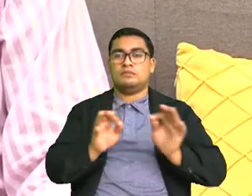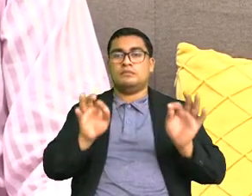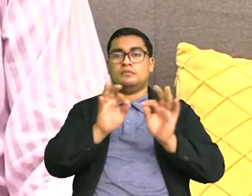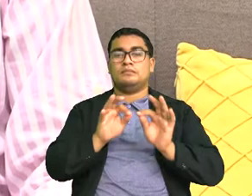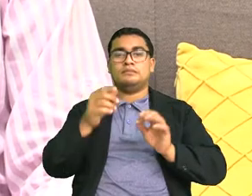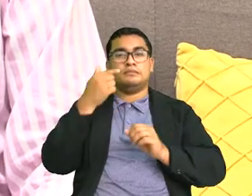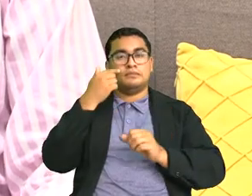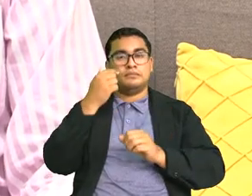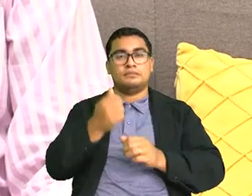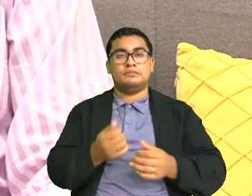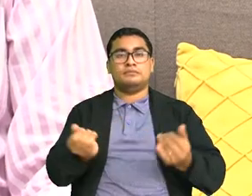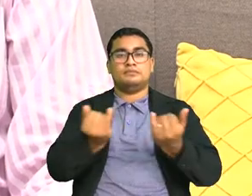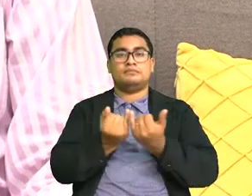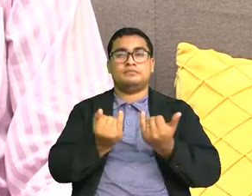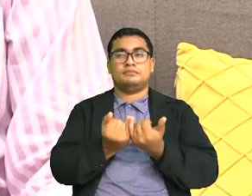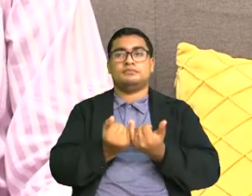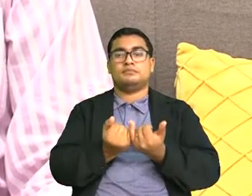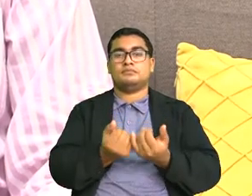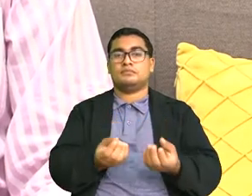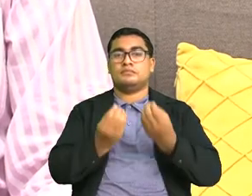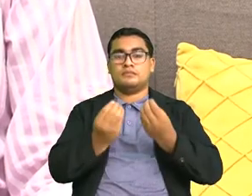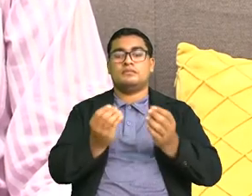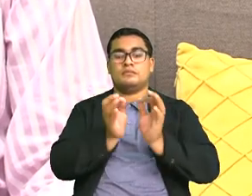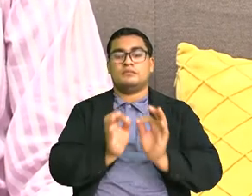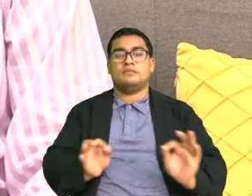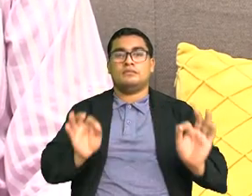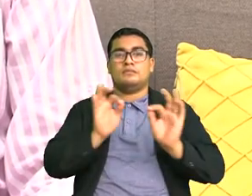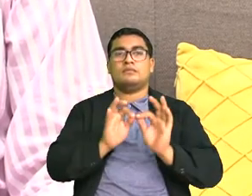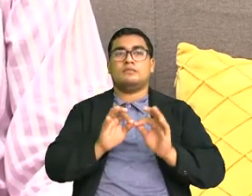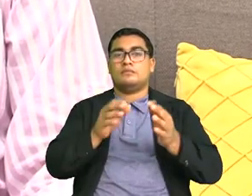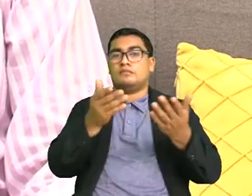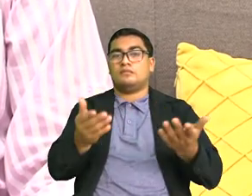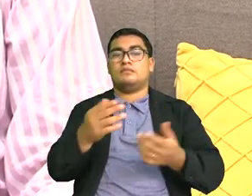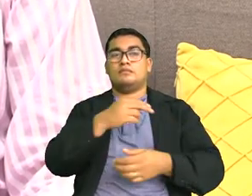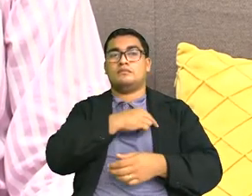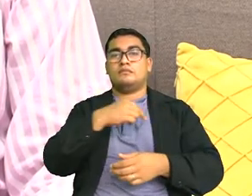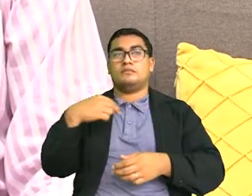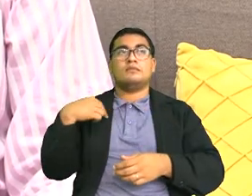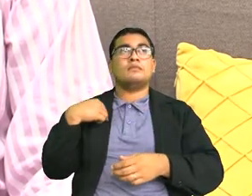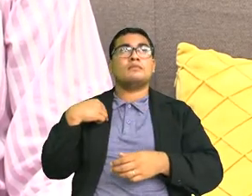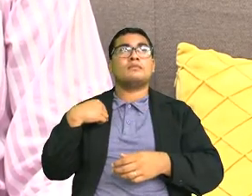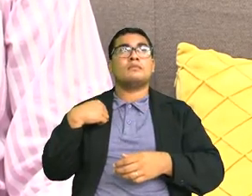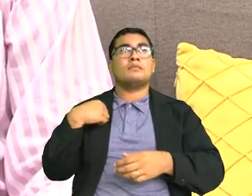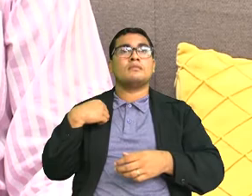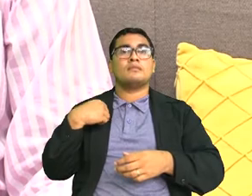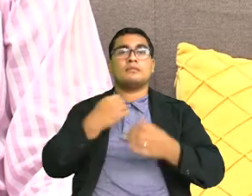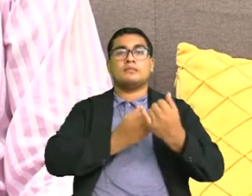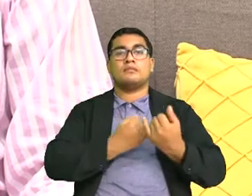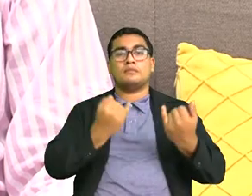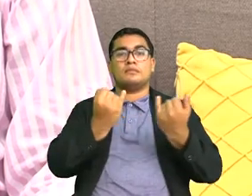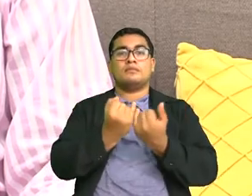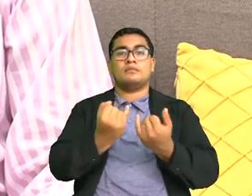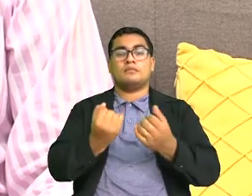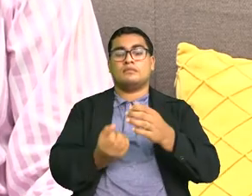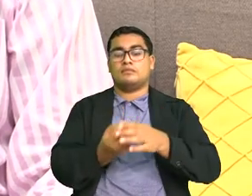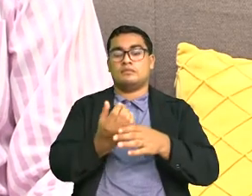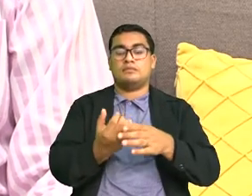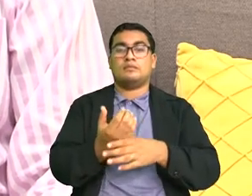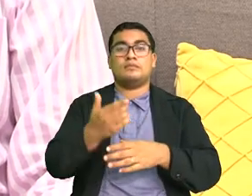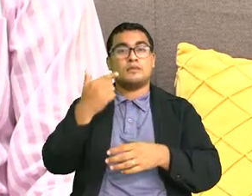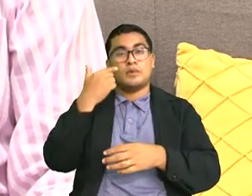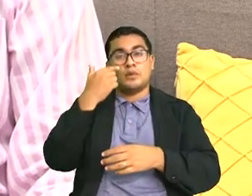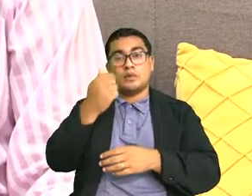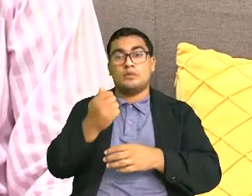manera ha sido de mucha importancia para nosotros también con instituciones del sistema de producción que si el conocimiento científico nosotros lo